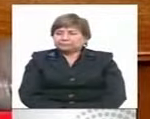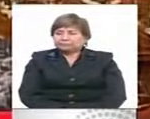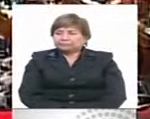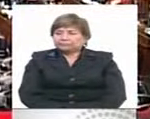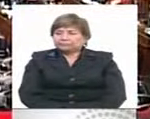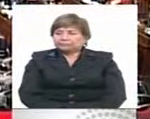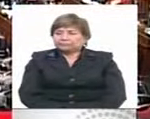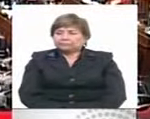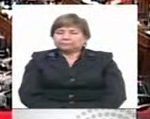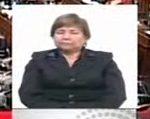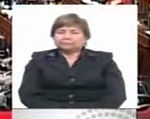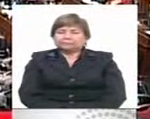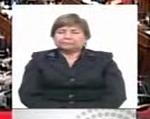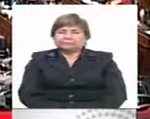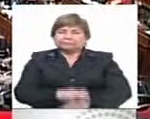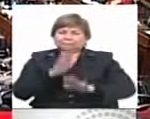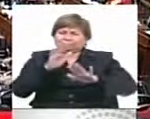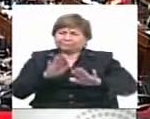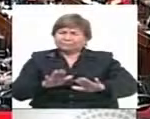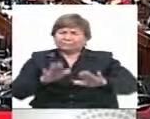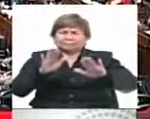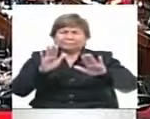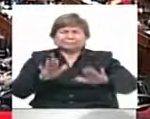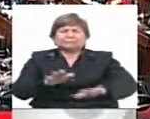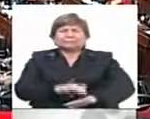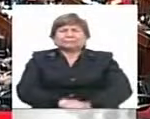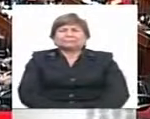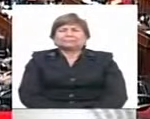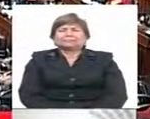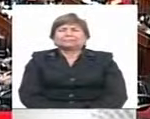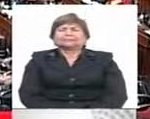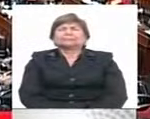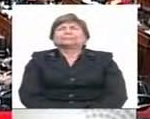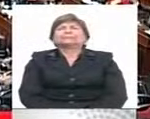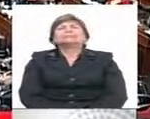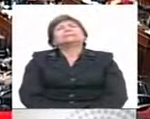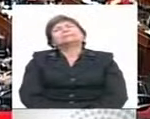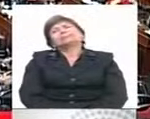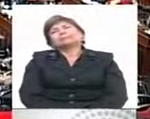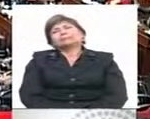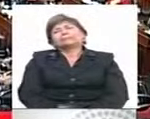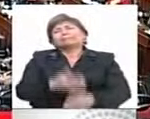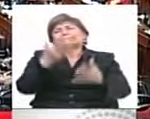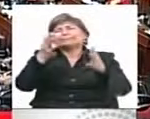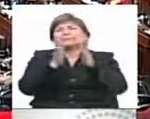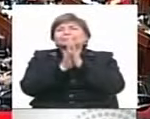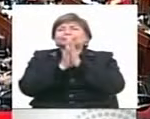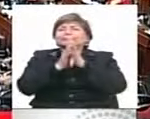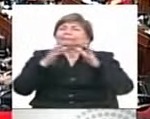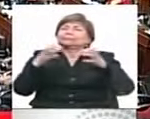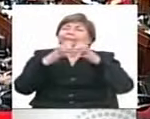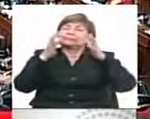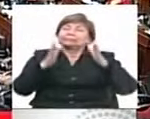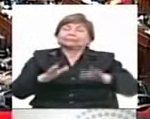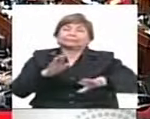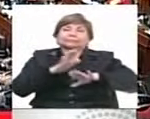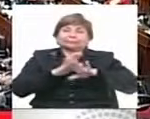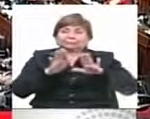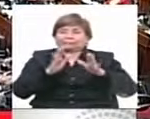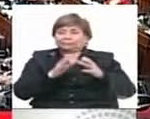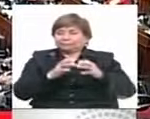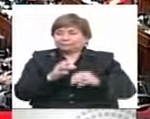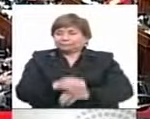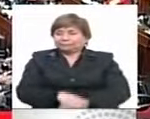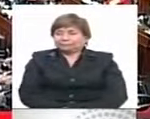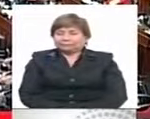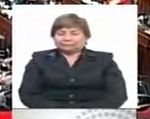¿Qué pasa, señor? Tranquilo. Tranquilo. No, señor. A ver, señores congresistas, si siguen gritando, ustedes sí pueden direccionar esto. No,